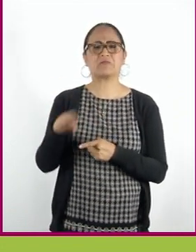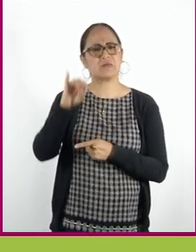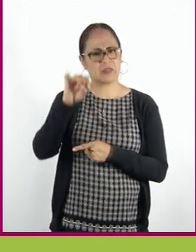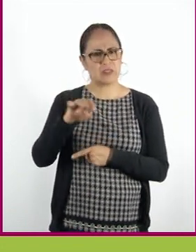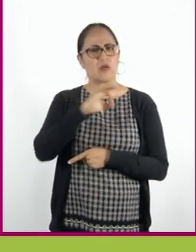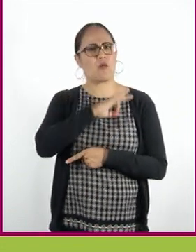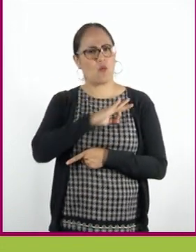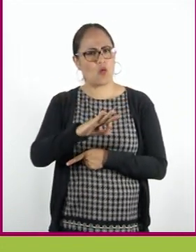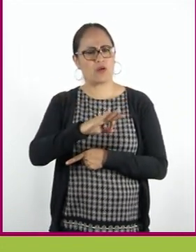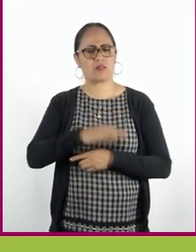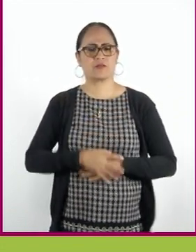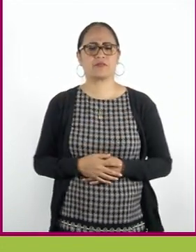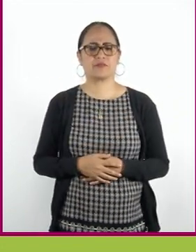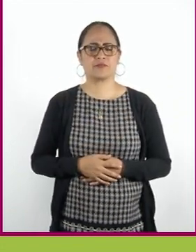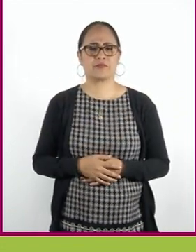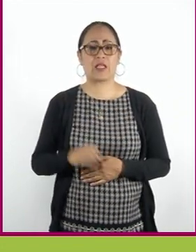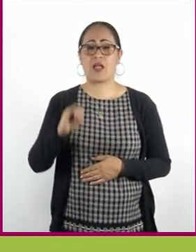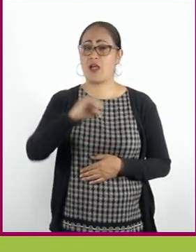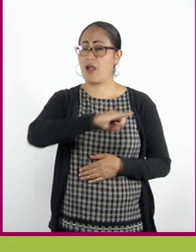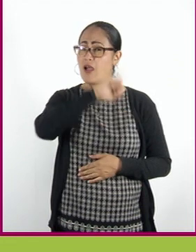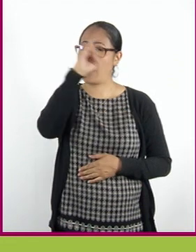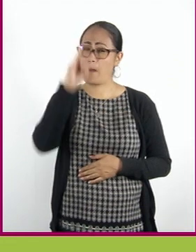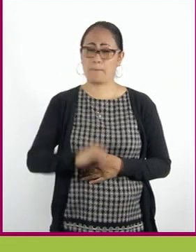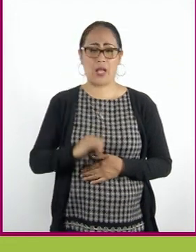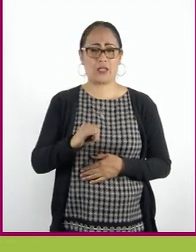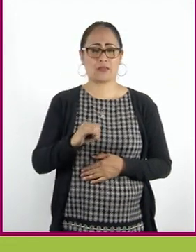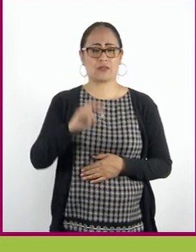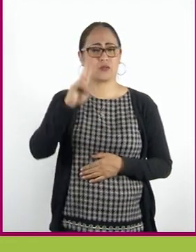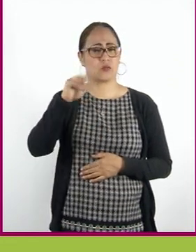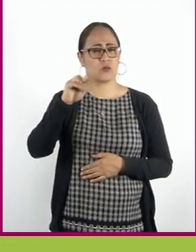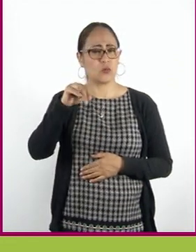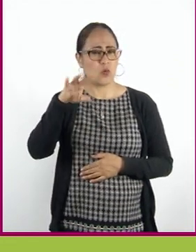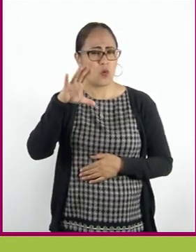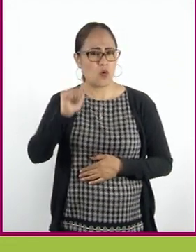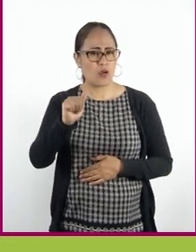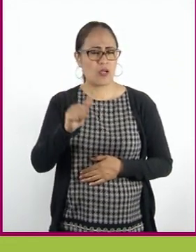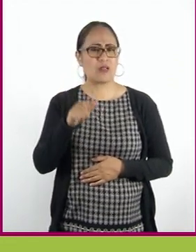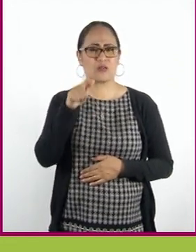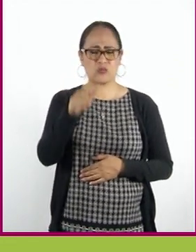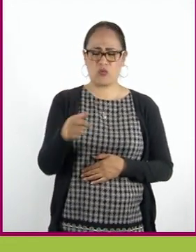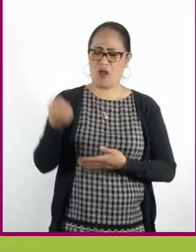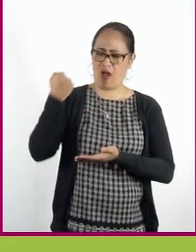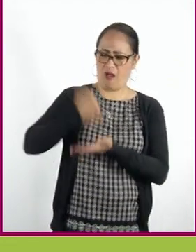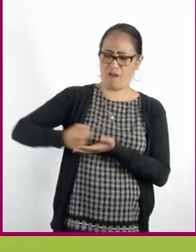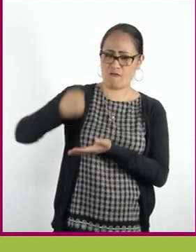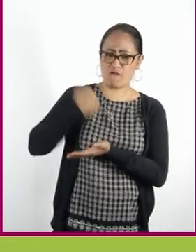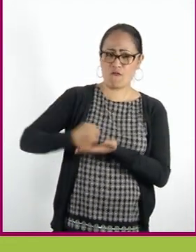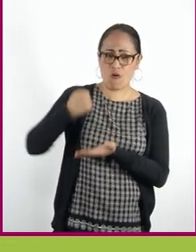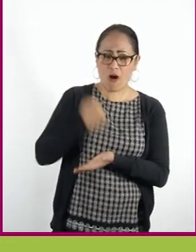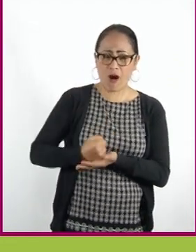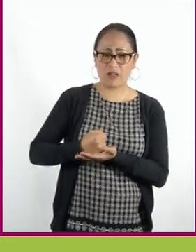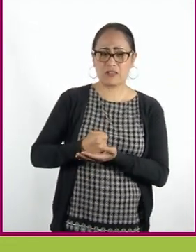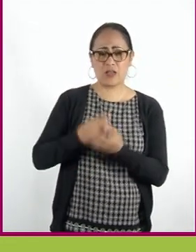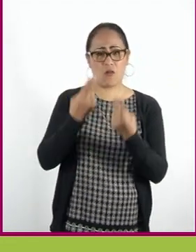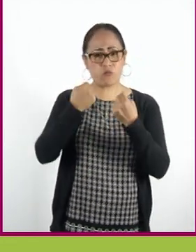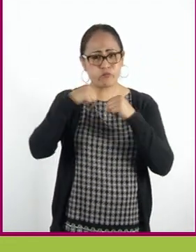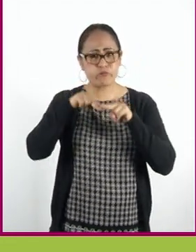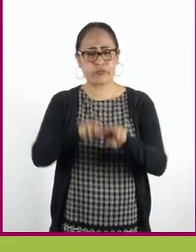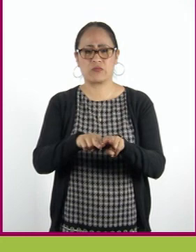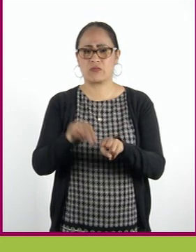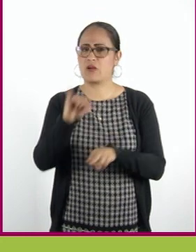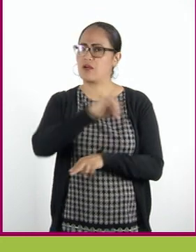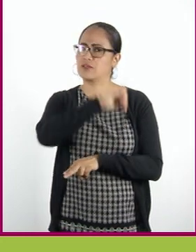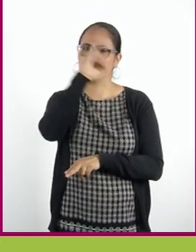cabo. Nunca, por ningún motivo, deben obligarte a tener un contacto